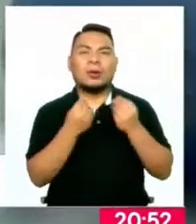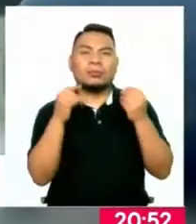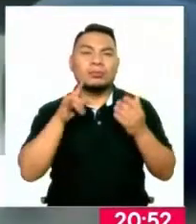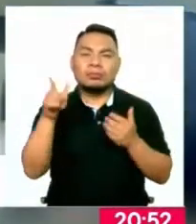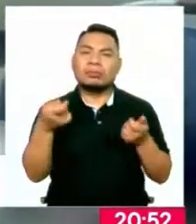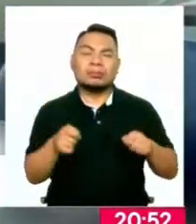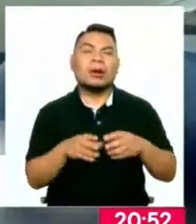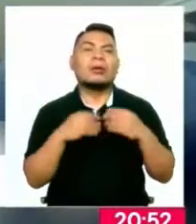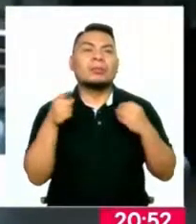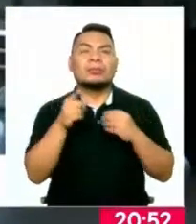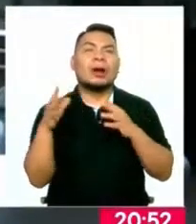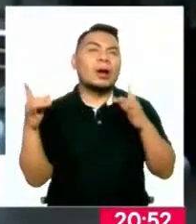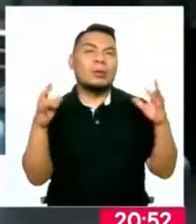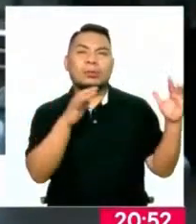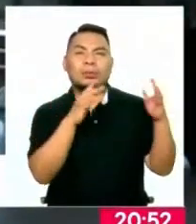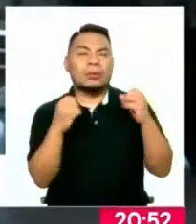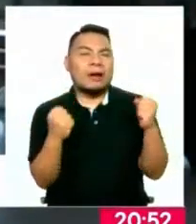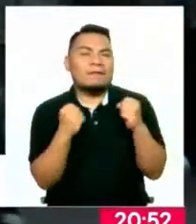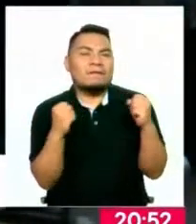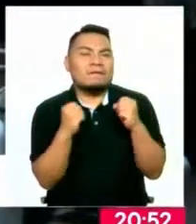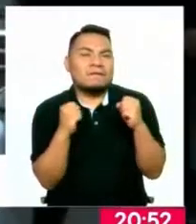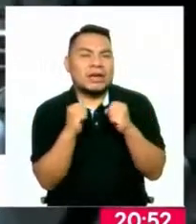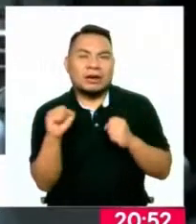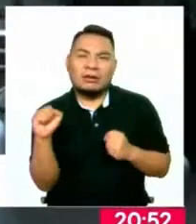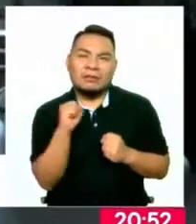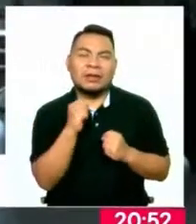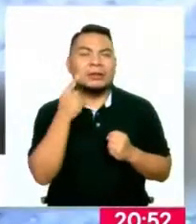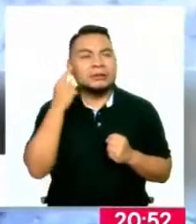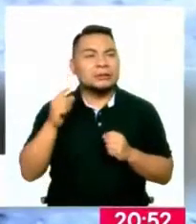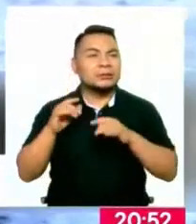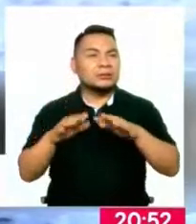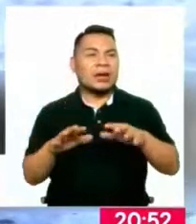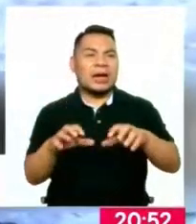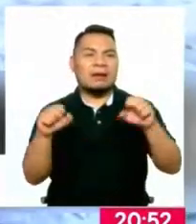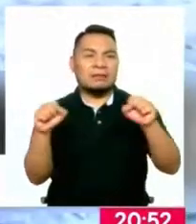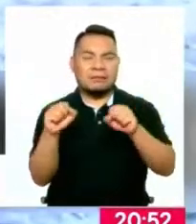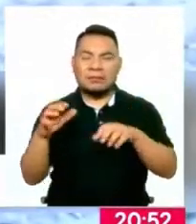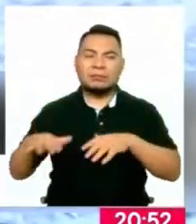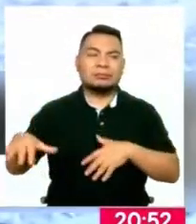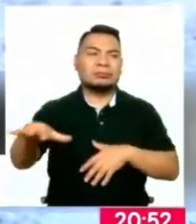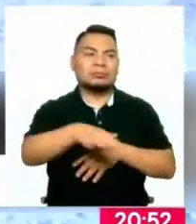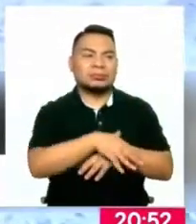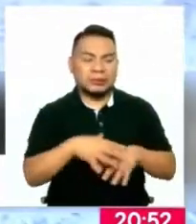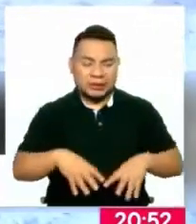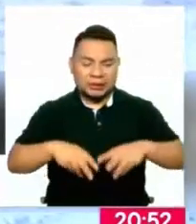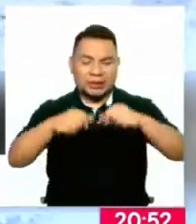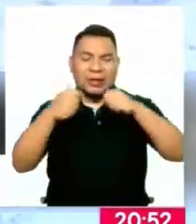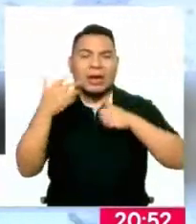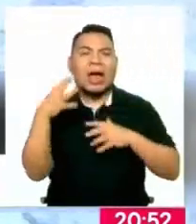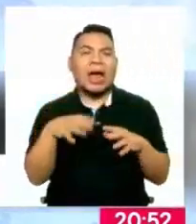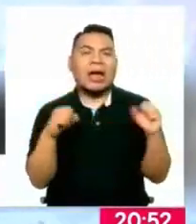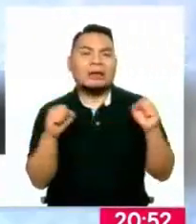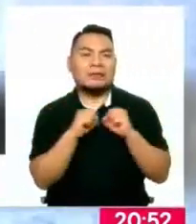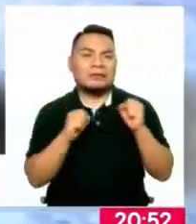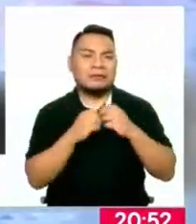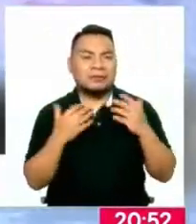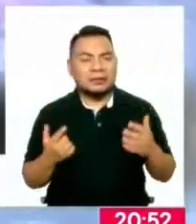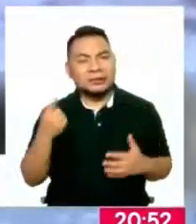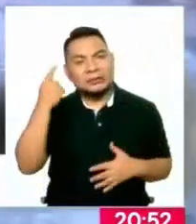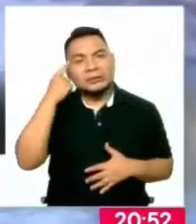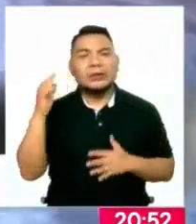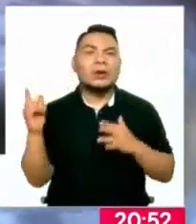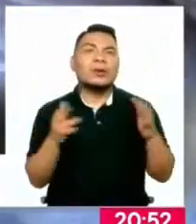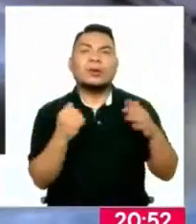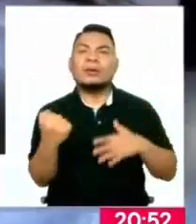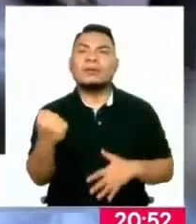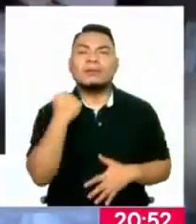vuelos por una tormenta invernal. Una bomba ciclónica amenaza con dejar una gran acumulación de nieve, ocasionar fuertes rachas de